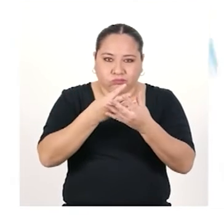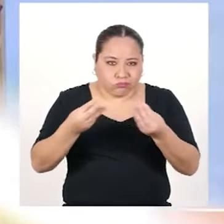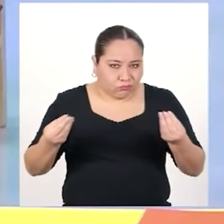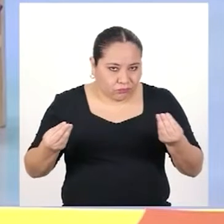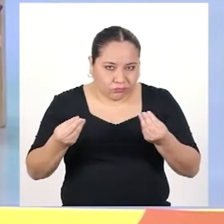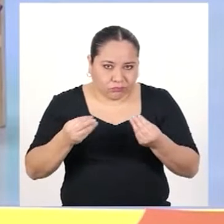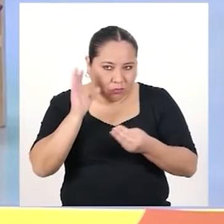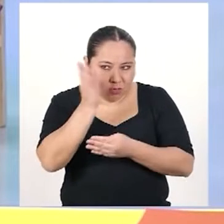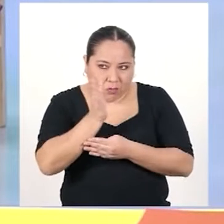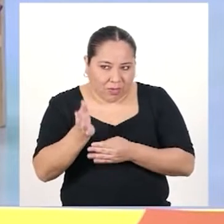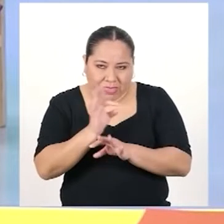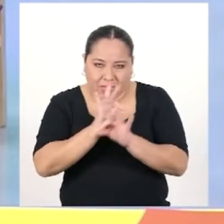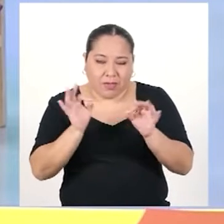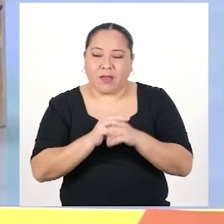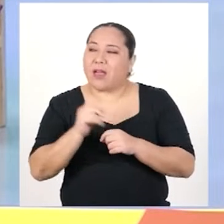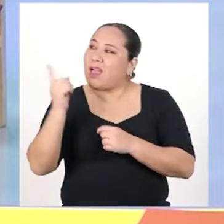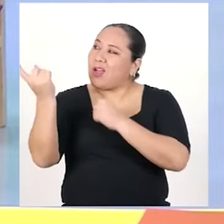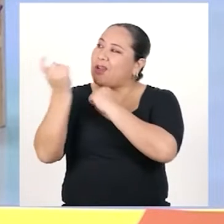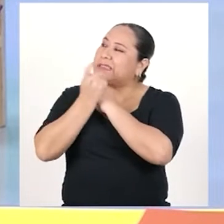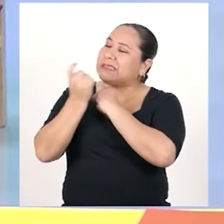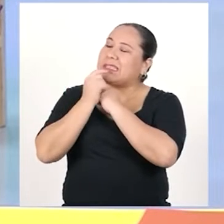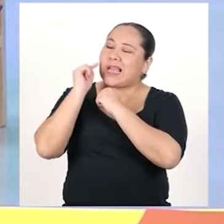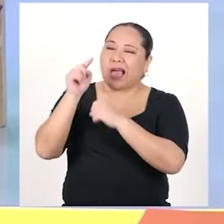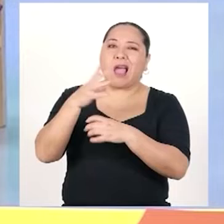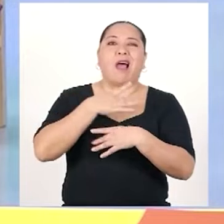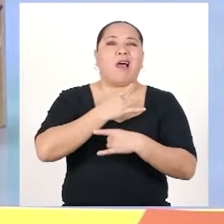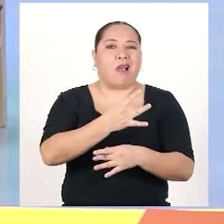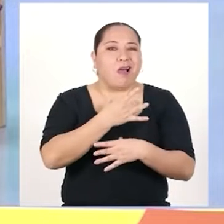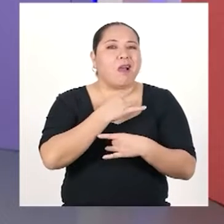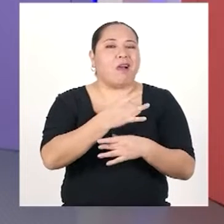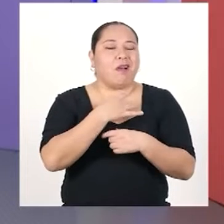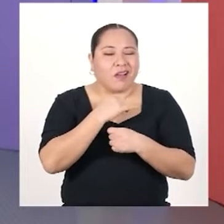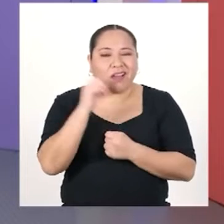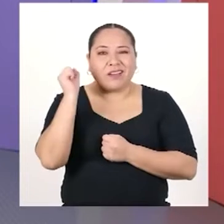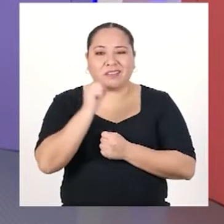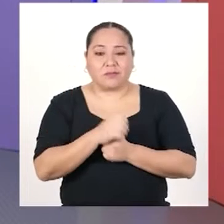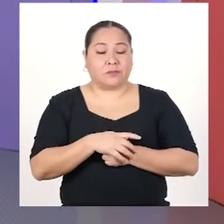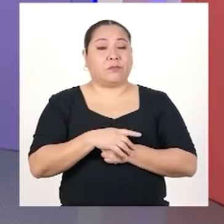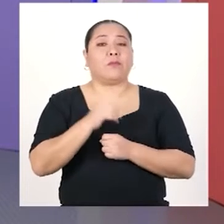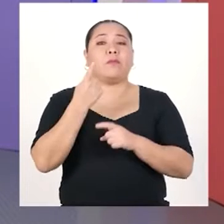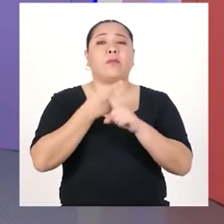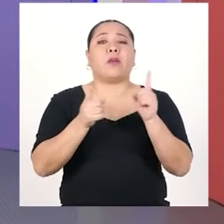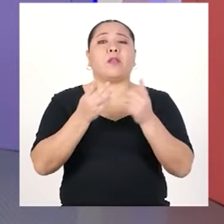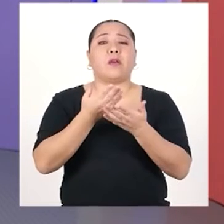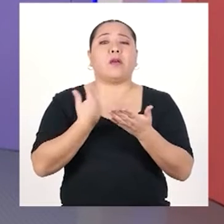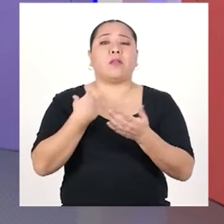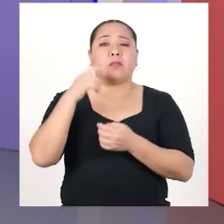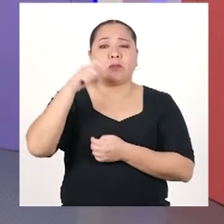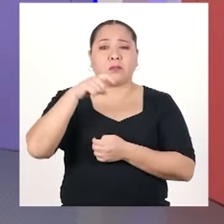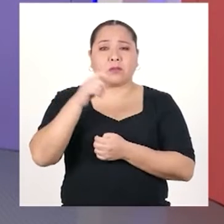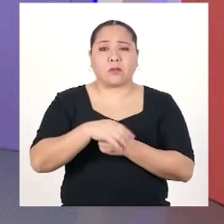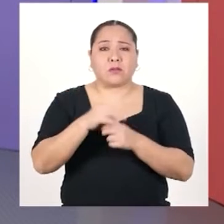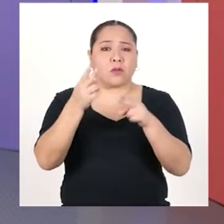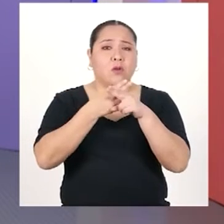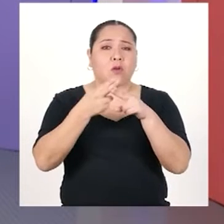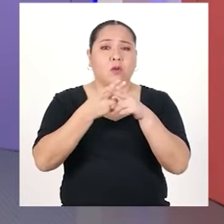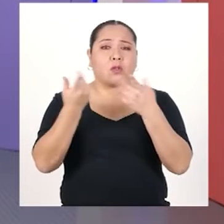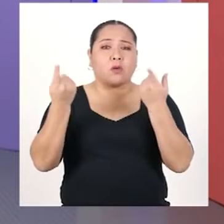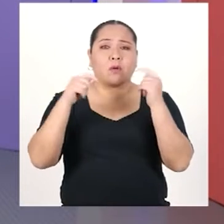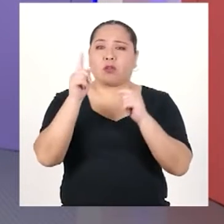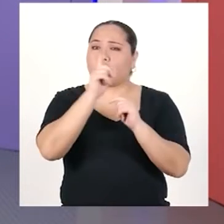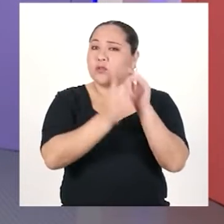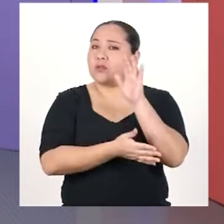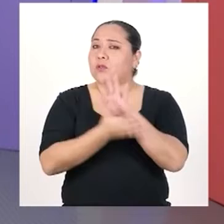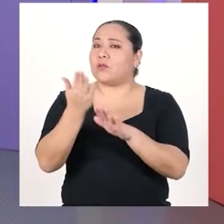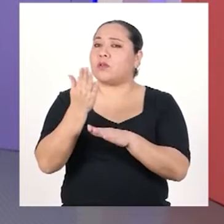irreducible. Todo lo que nos ha enseñado es muy interesante. Pero antes tenemos una breve pausa. No